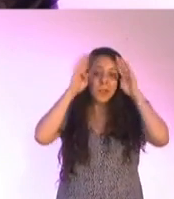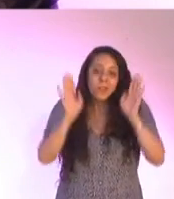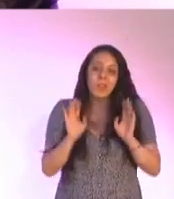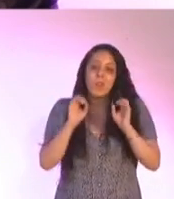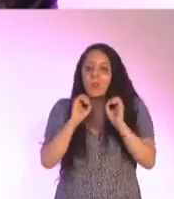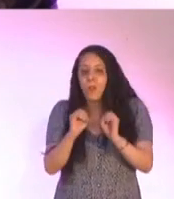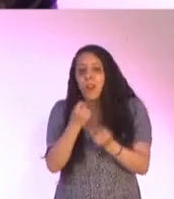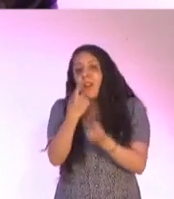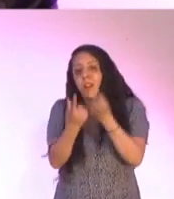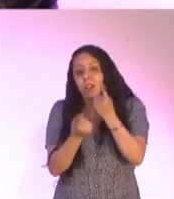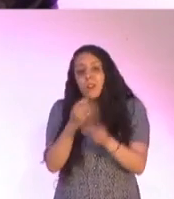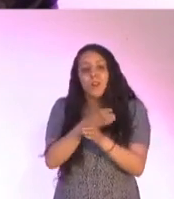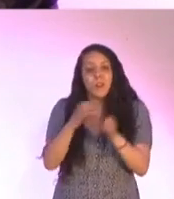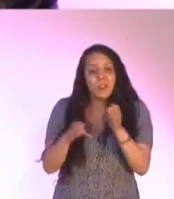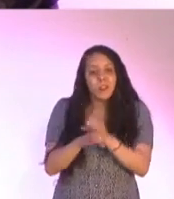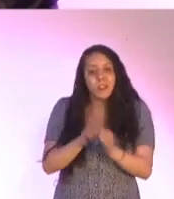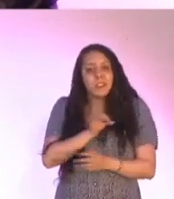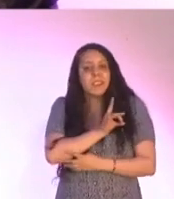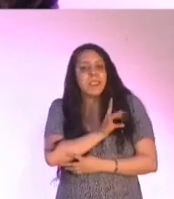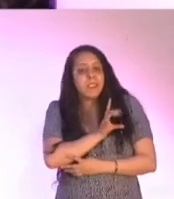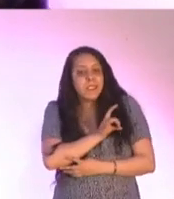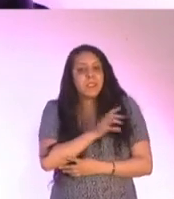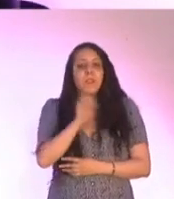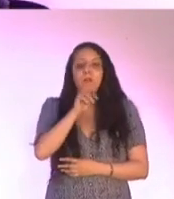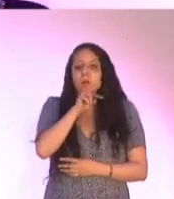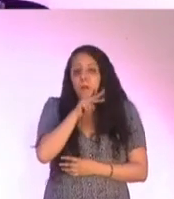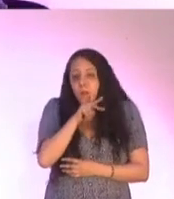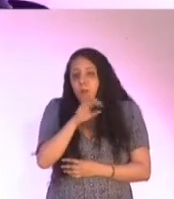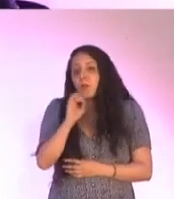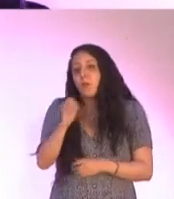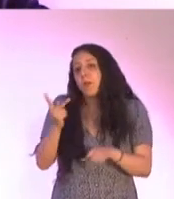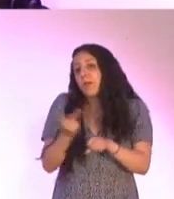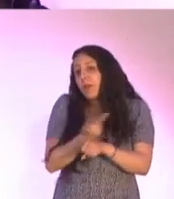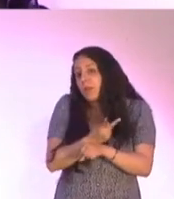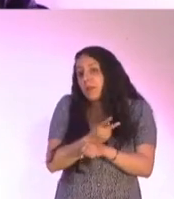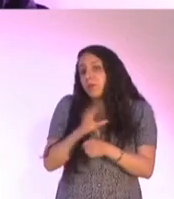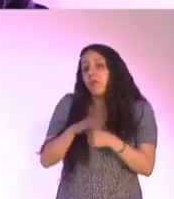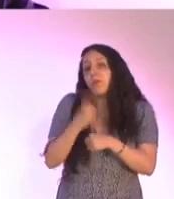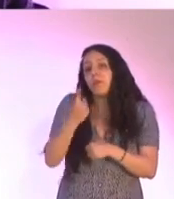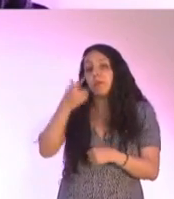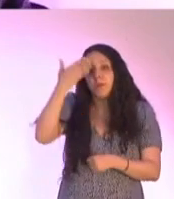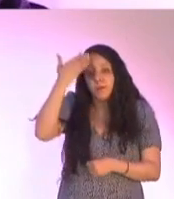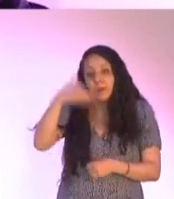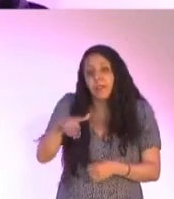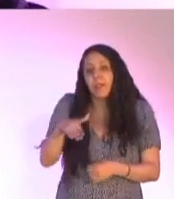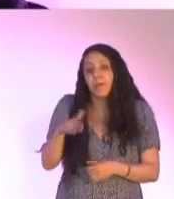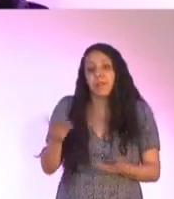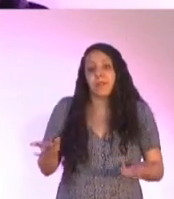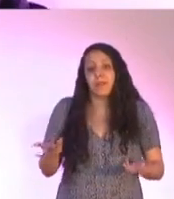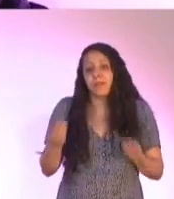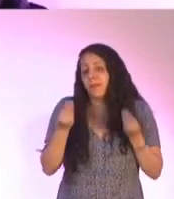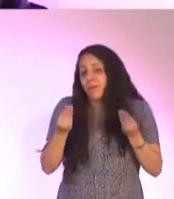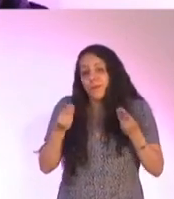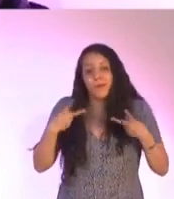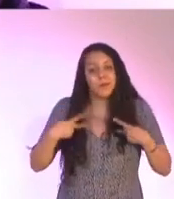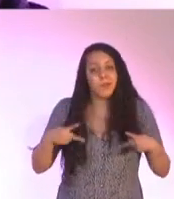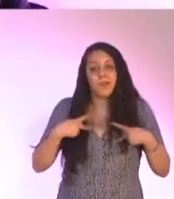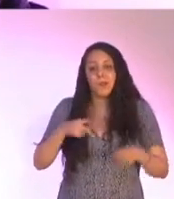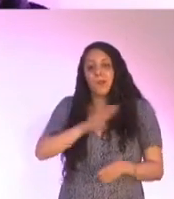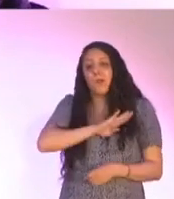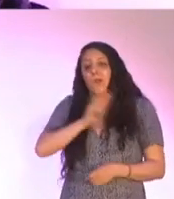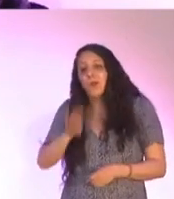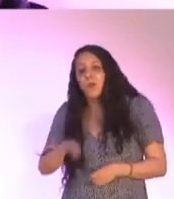de incertidumbre también tanto del horno porque si se perdieron muchísimas cosas o sea creo que podríamos hacer